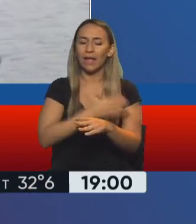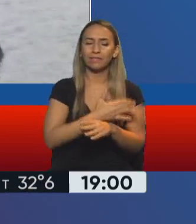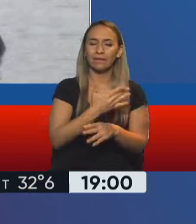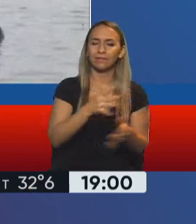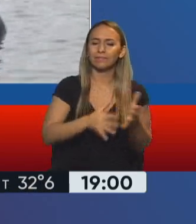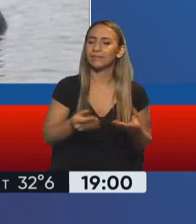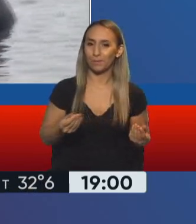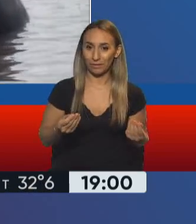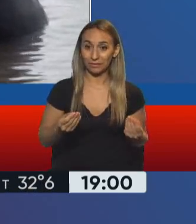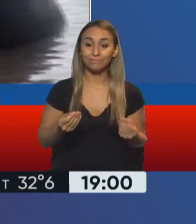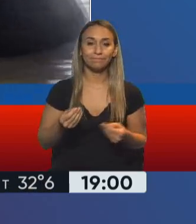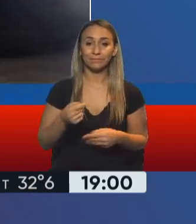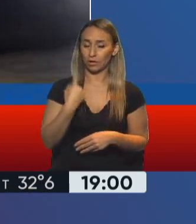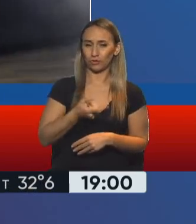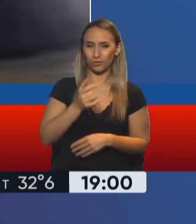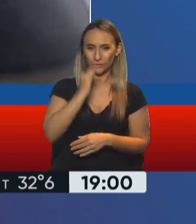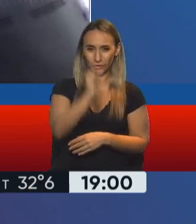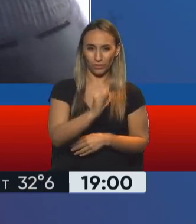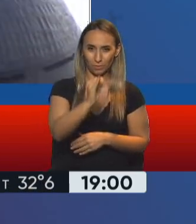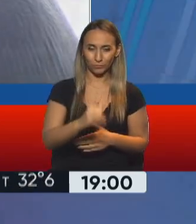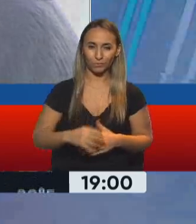Televisión Pública Noticias, las respuestas.